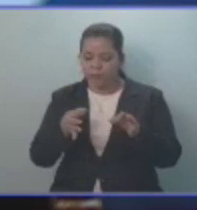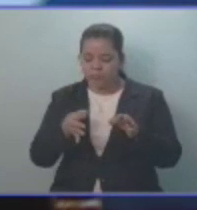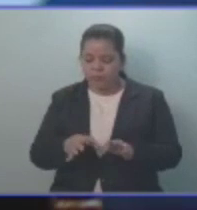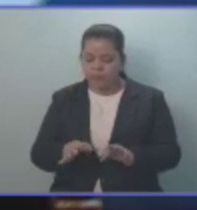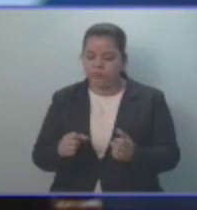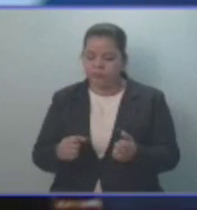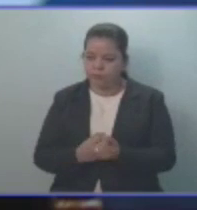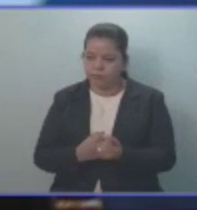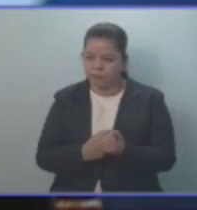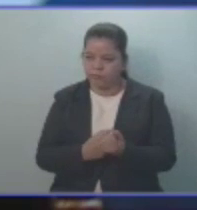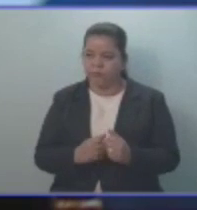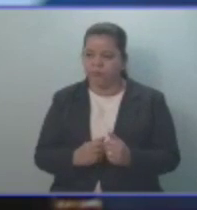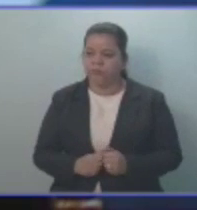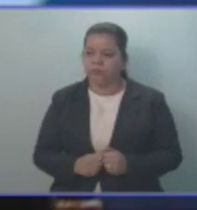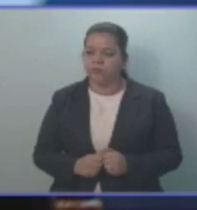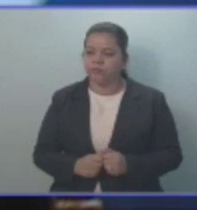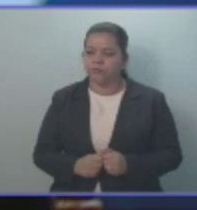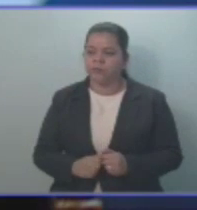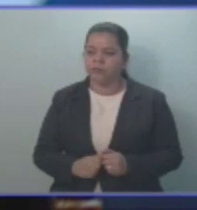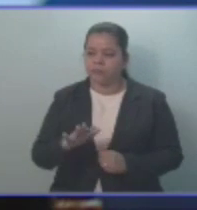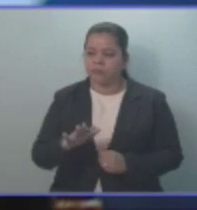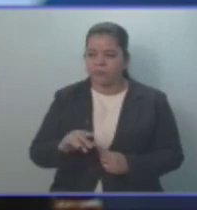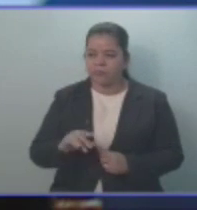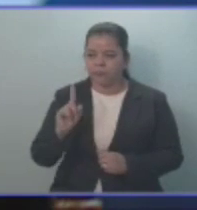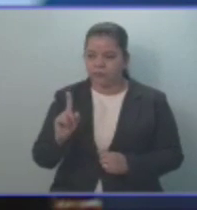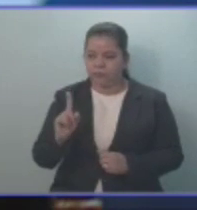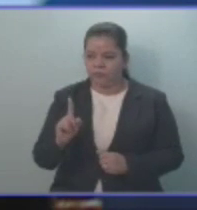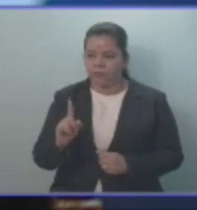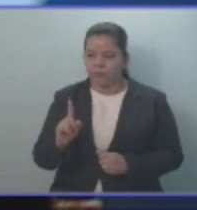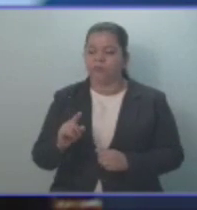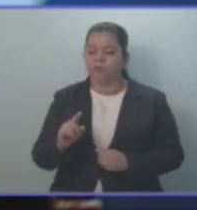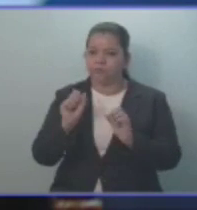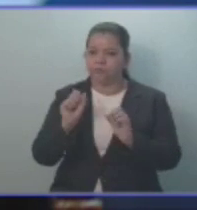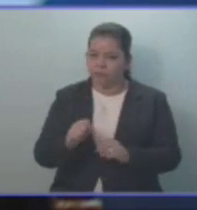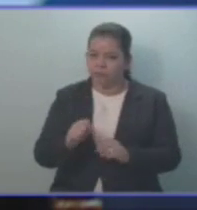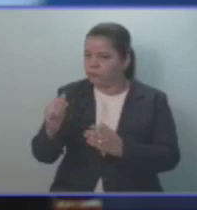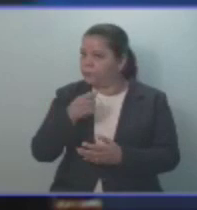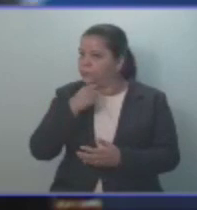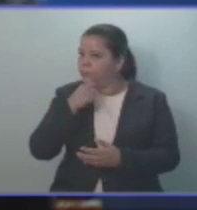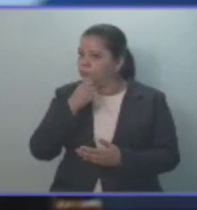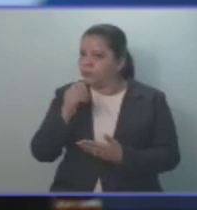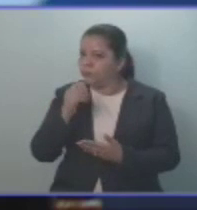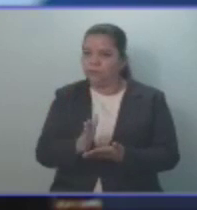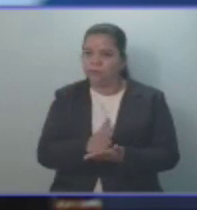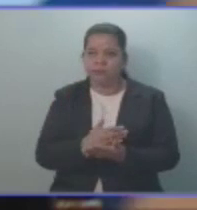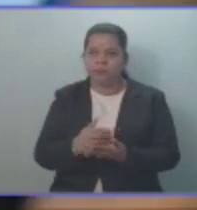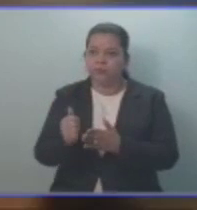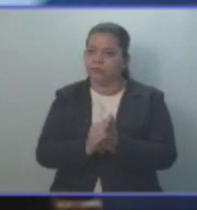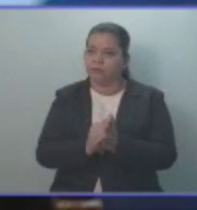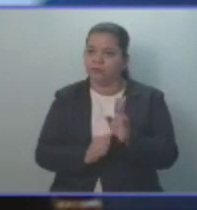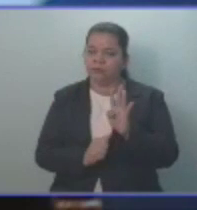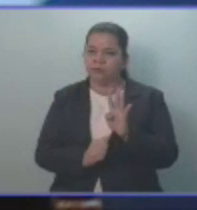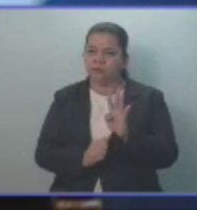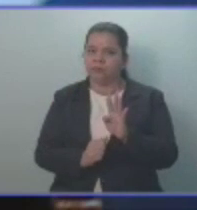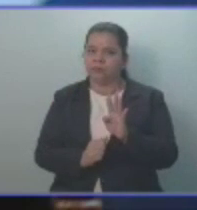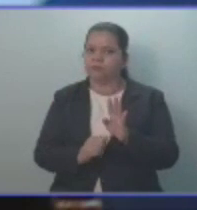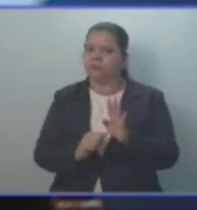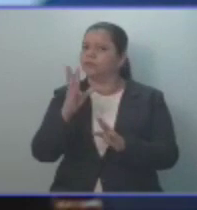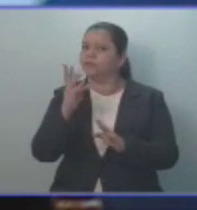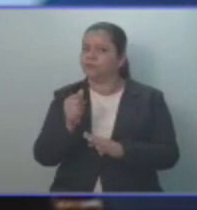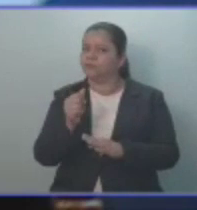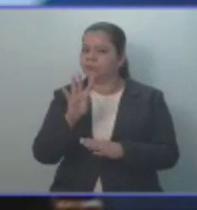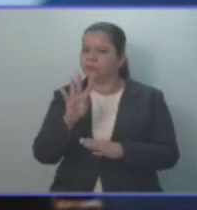de asistencia. Sección 1, intercambio de formación. Artículo 4, numeral